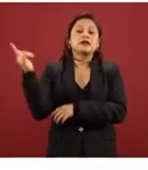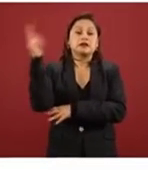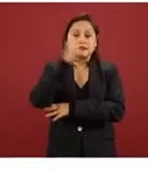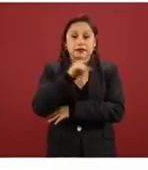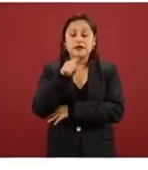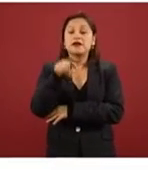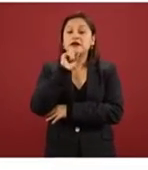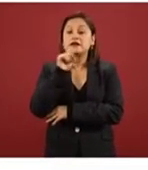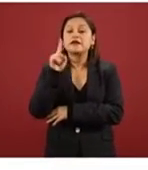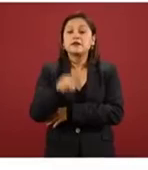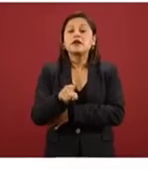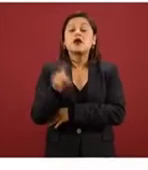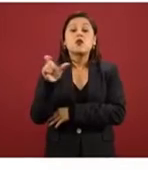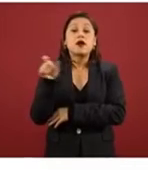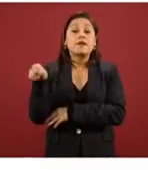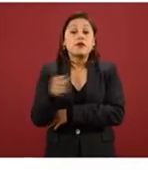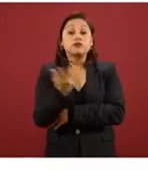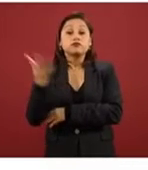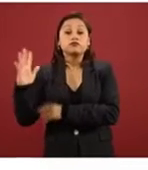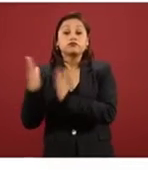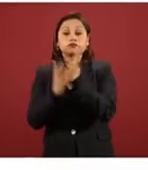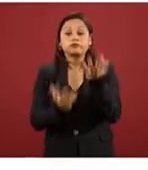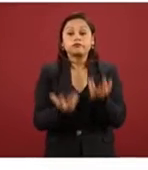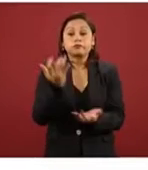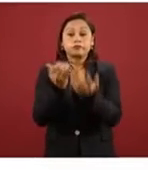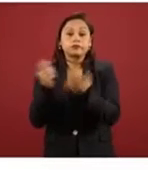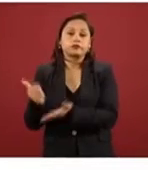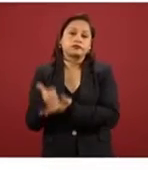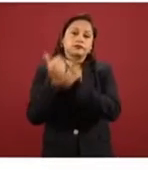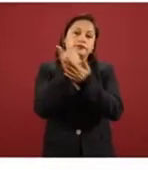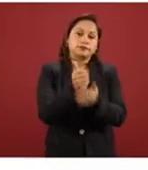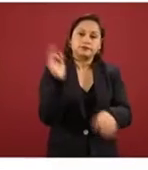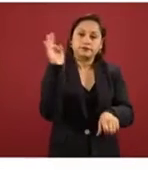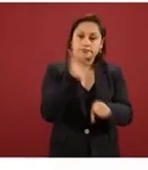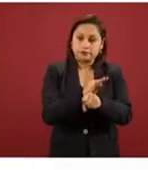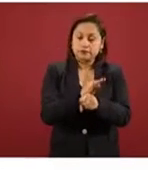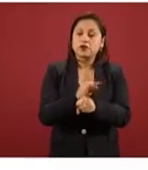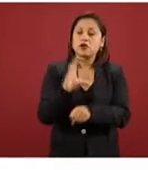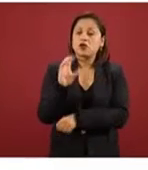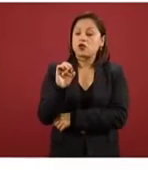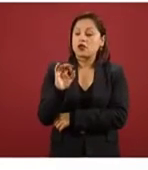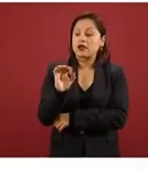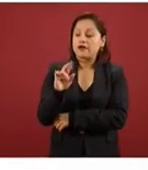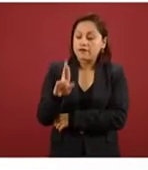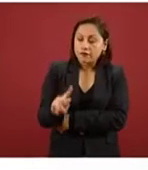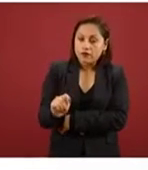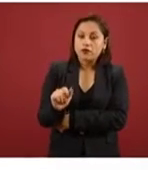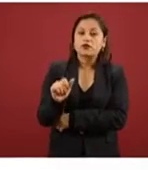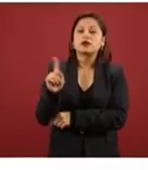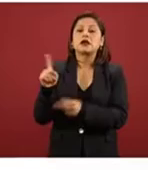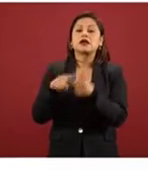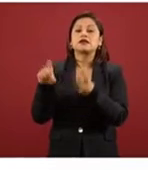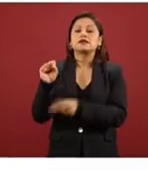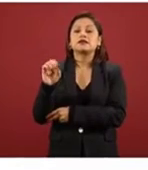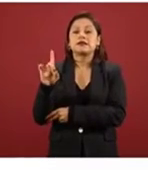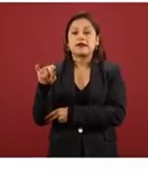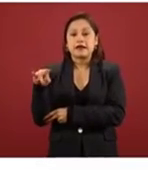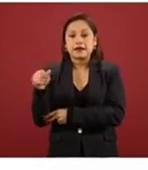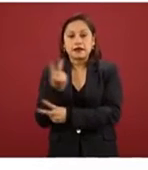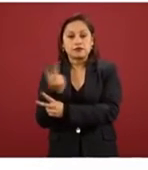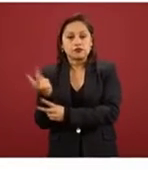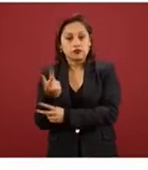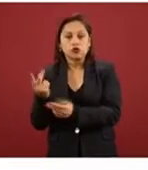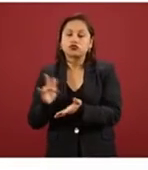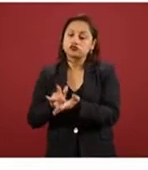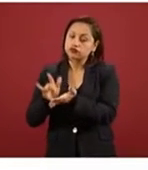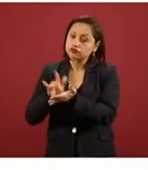de incendios forestales, junto con la CONAFOR y con la Secretaría de la Defensa Nacional. Además, se